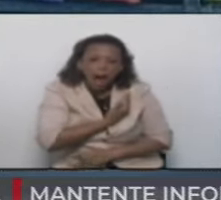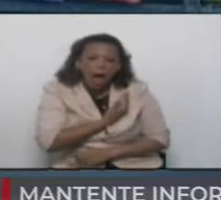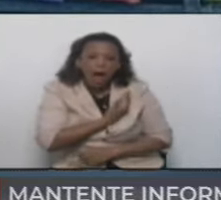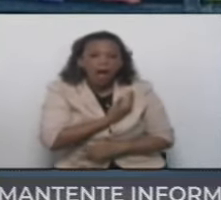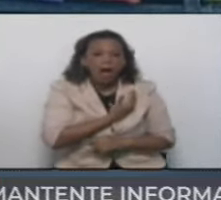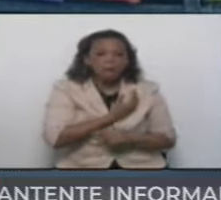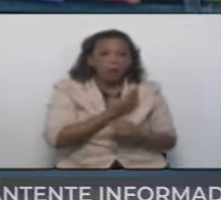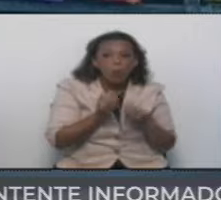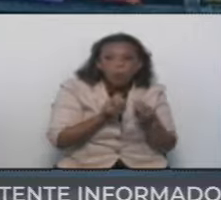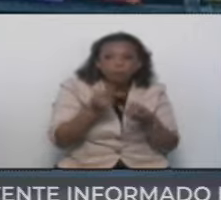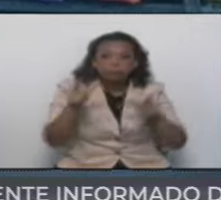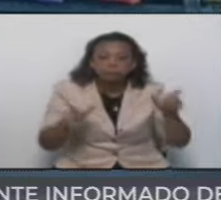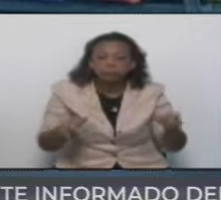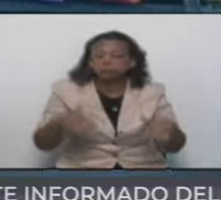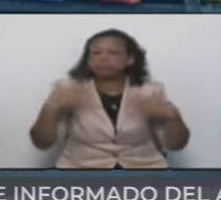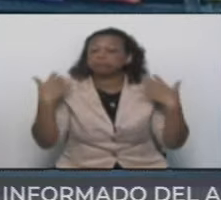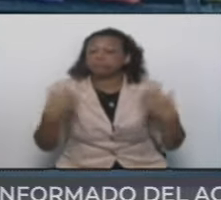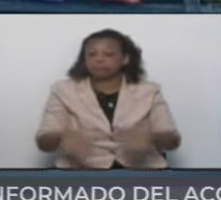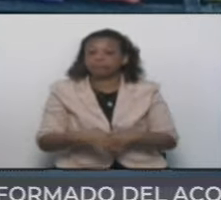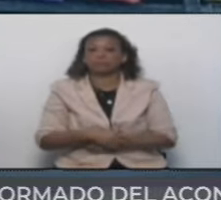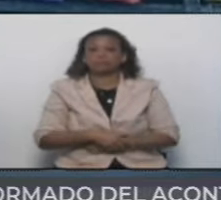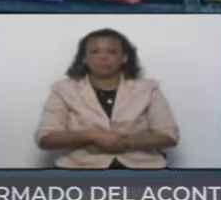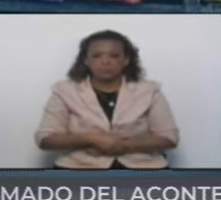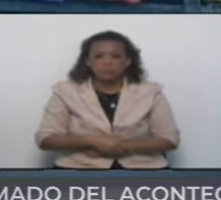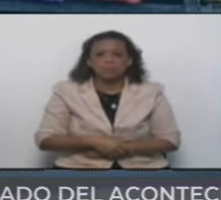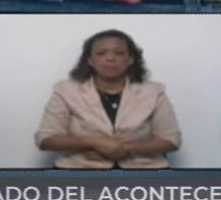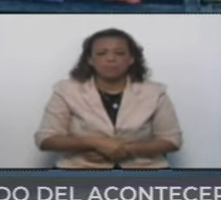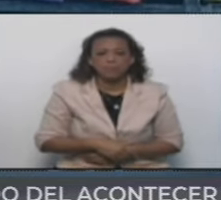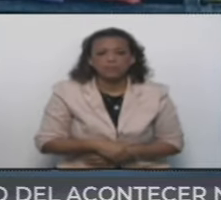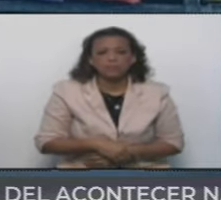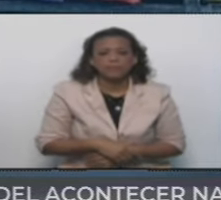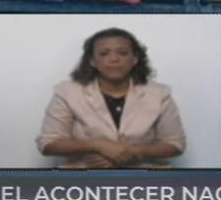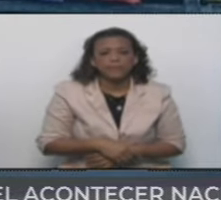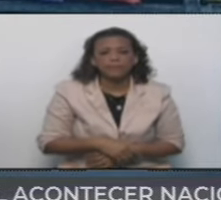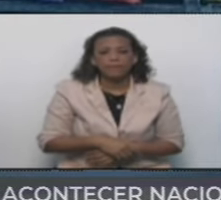nombre. Fascismo y neofascismo. ¿Ah?